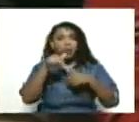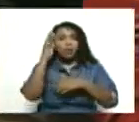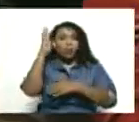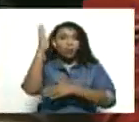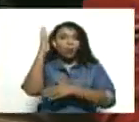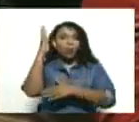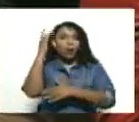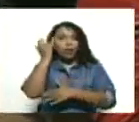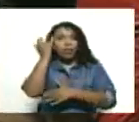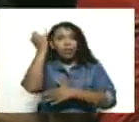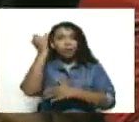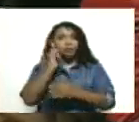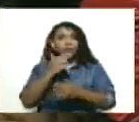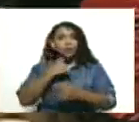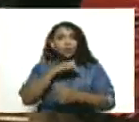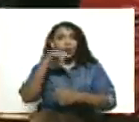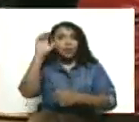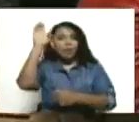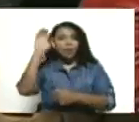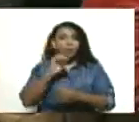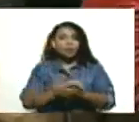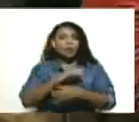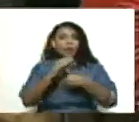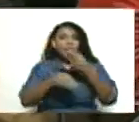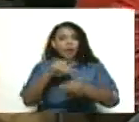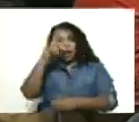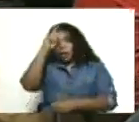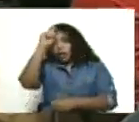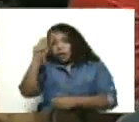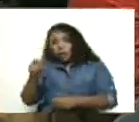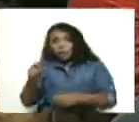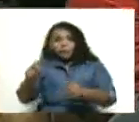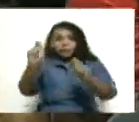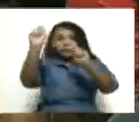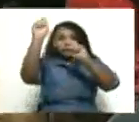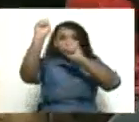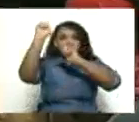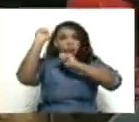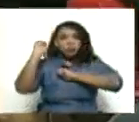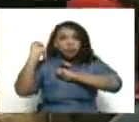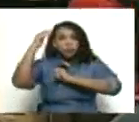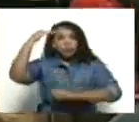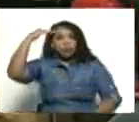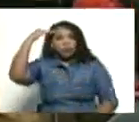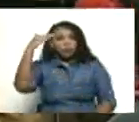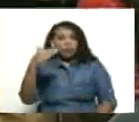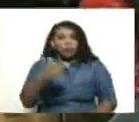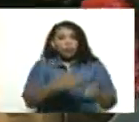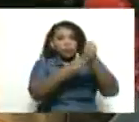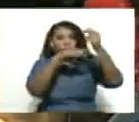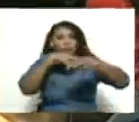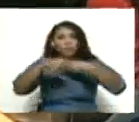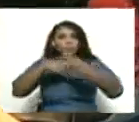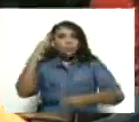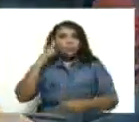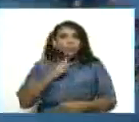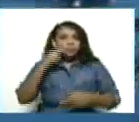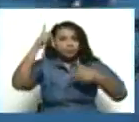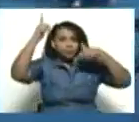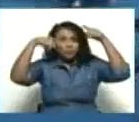jornada ideológica de nuestro país que rinde tributo a el legado de El comandante y líder de la Revolución bolivariana